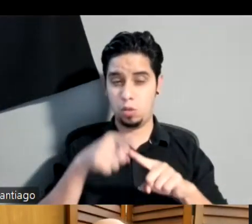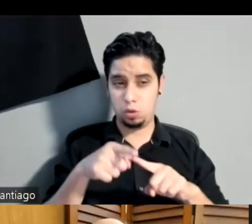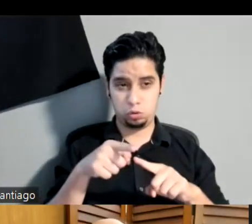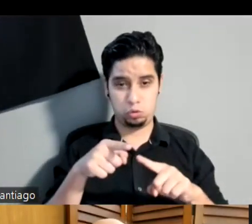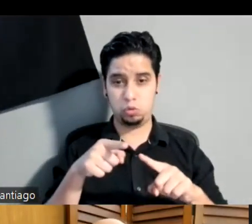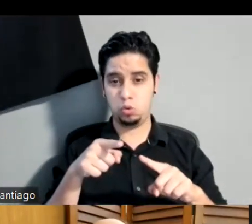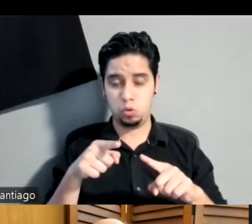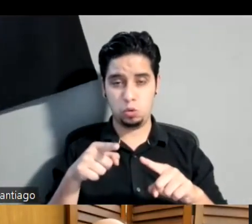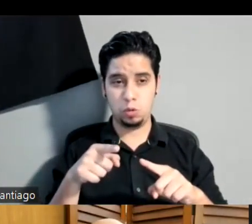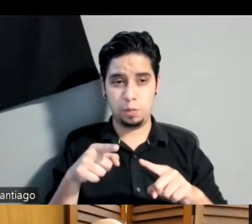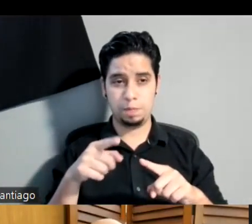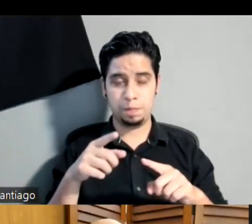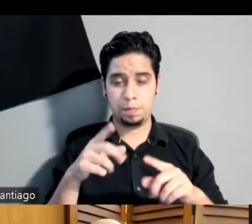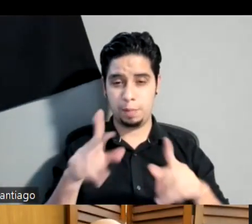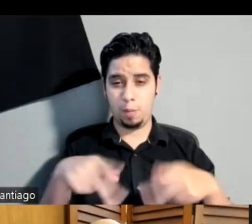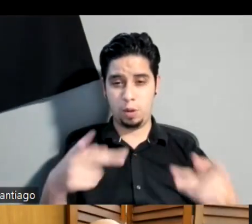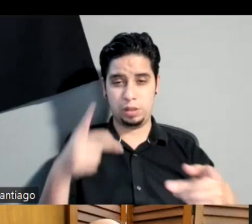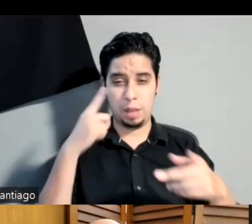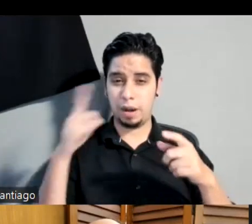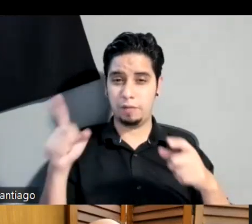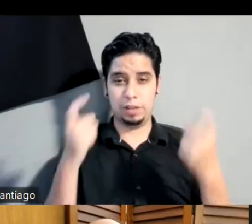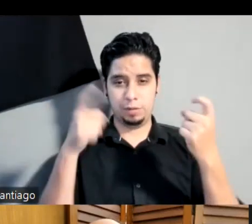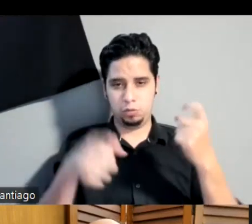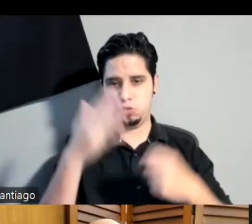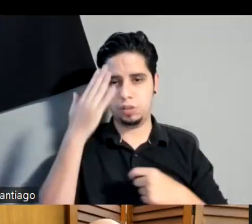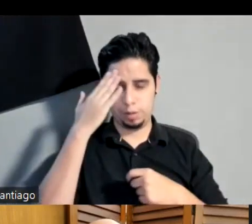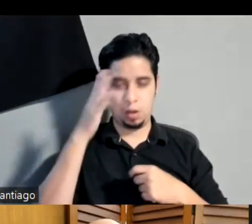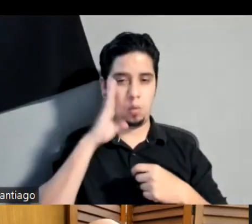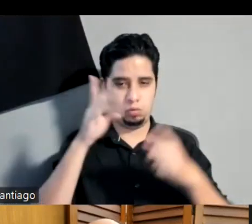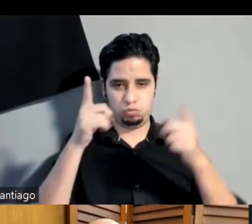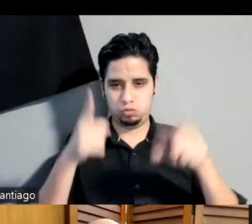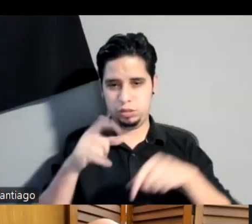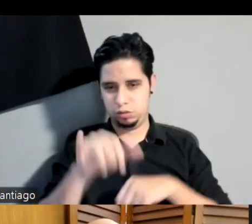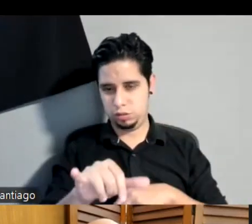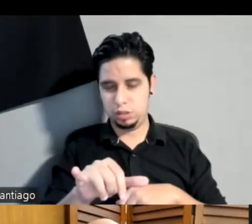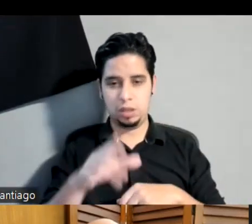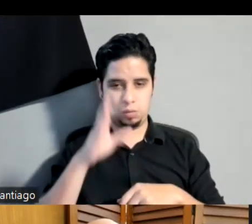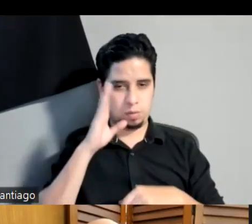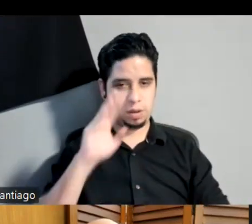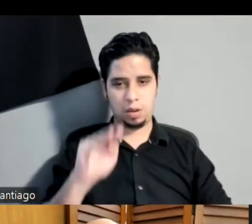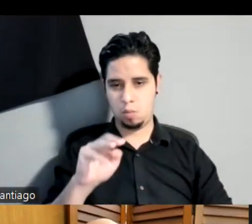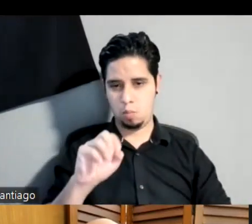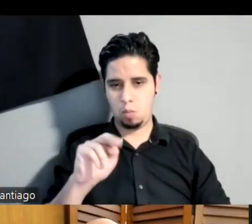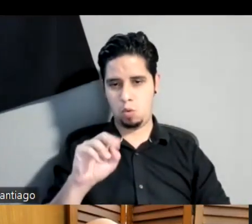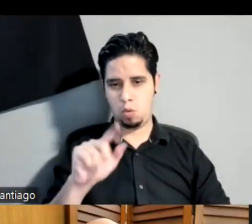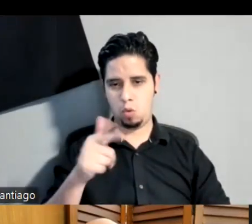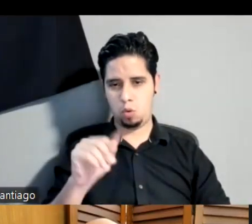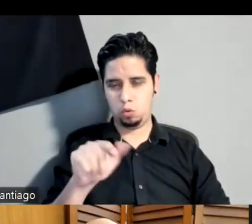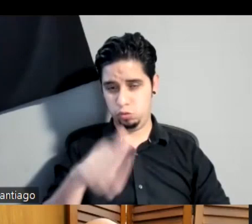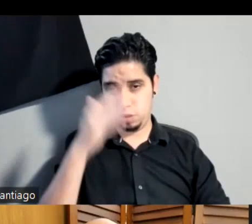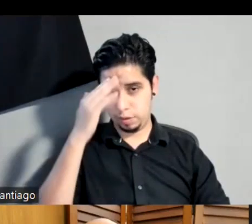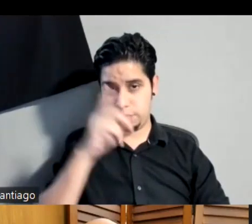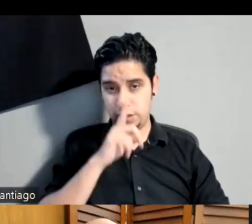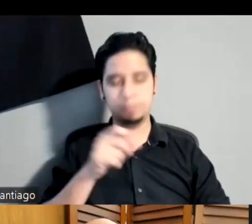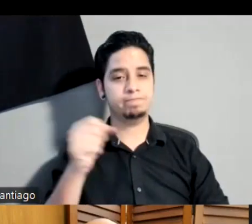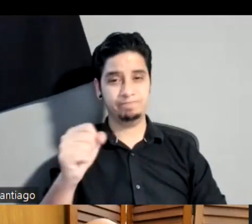propuesta del festival, o sea, tú sabías que te estabas zumbando y que iba a ser un monólogo, que iba a estar solito. Sí. Y